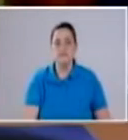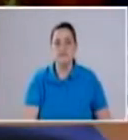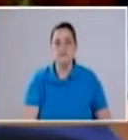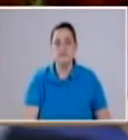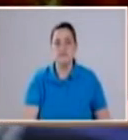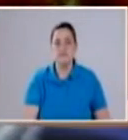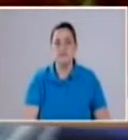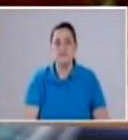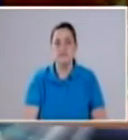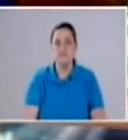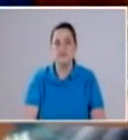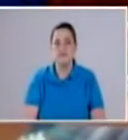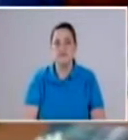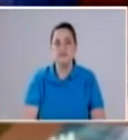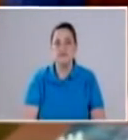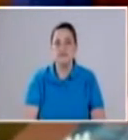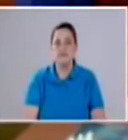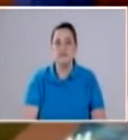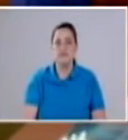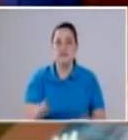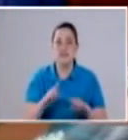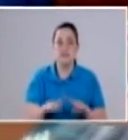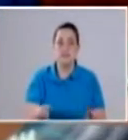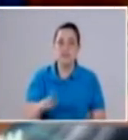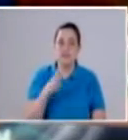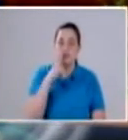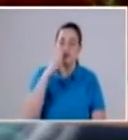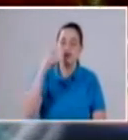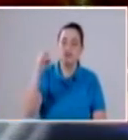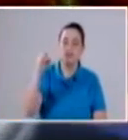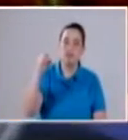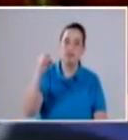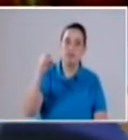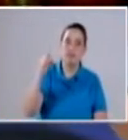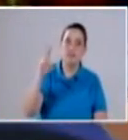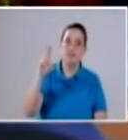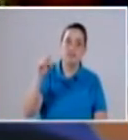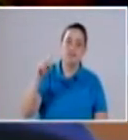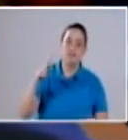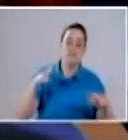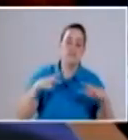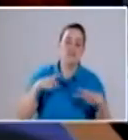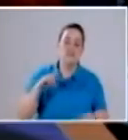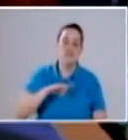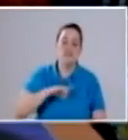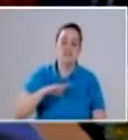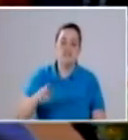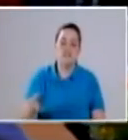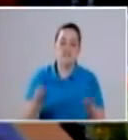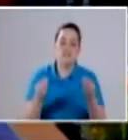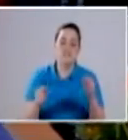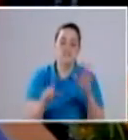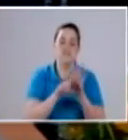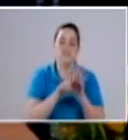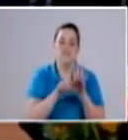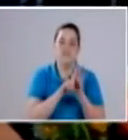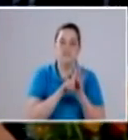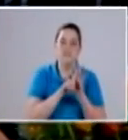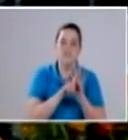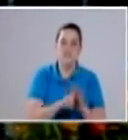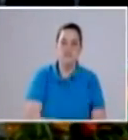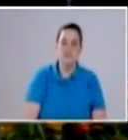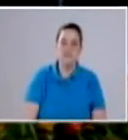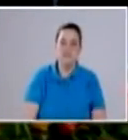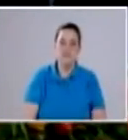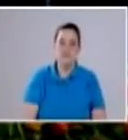Pero, hermano Sergio, no hay que ser tan legalista. No, si no es legalismo. Si